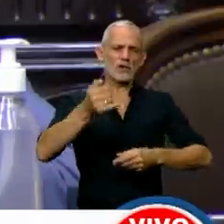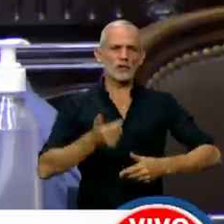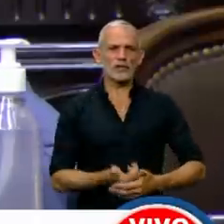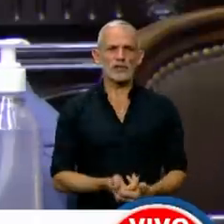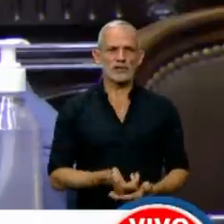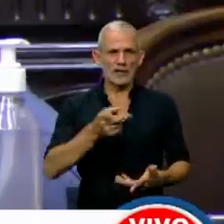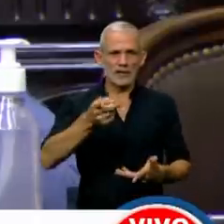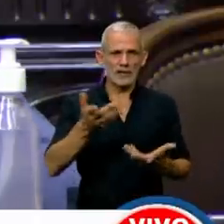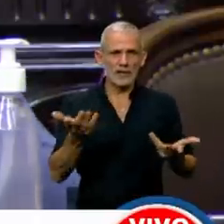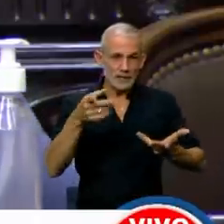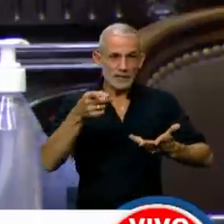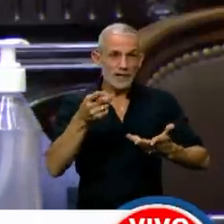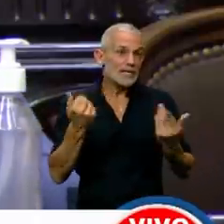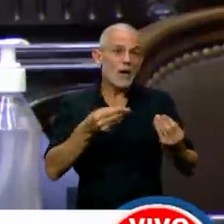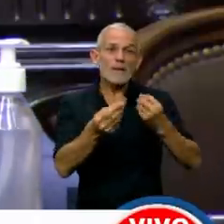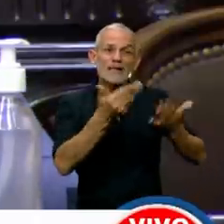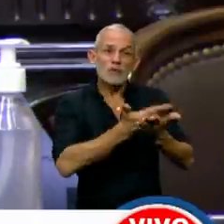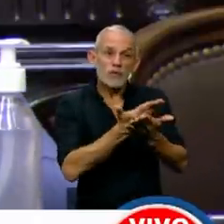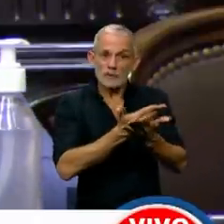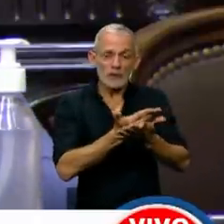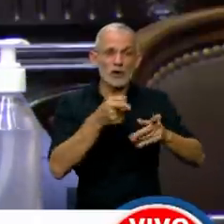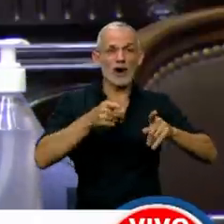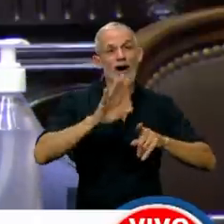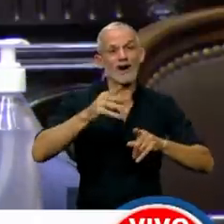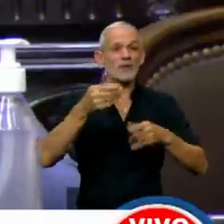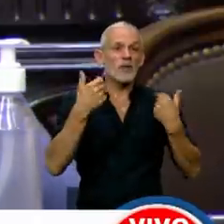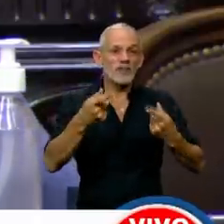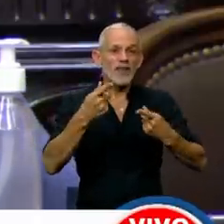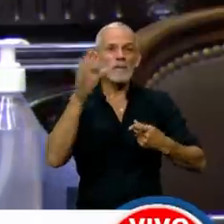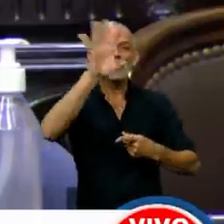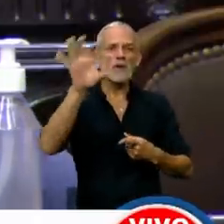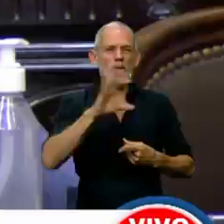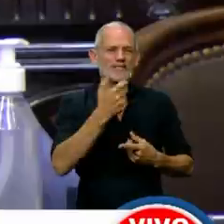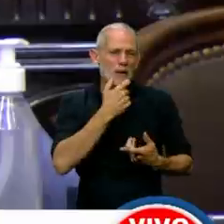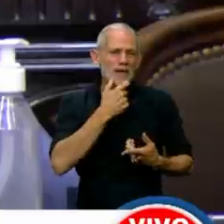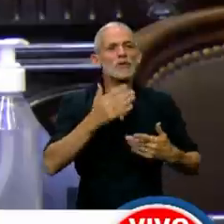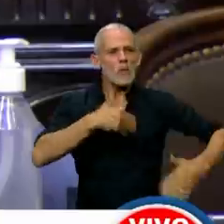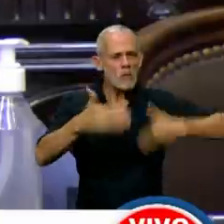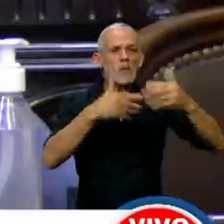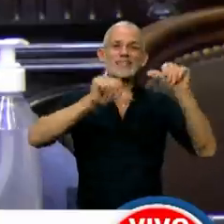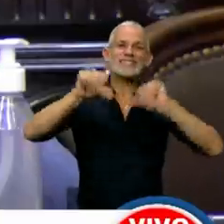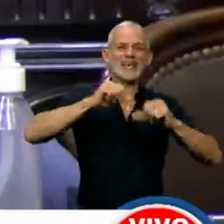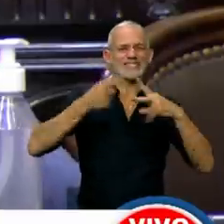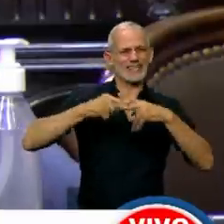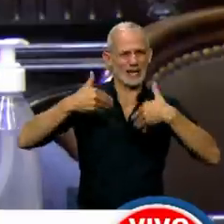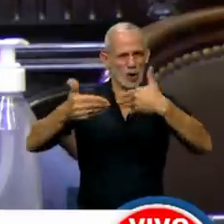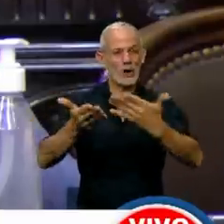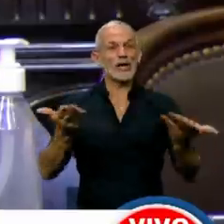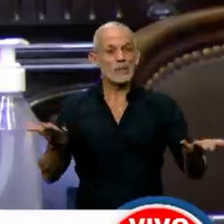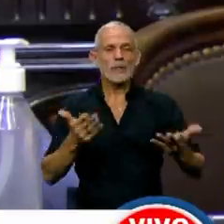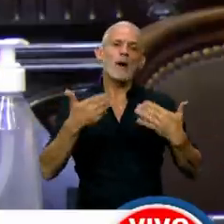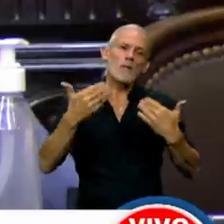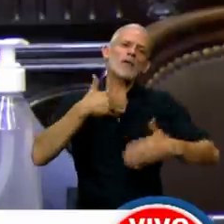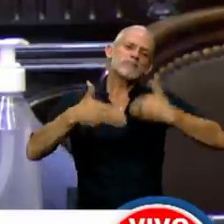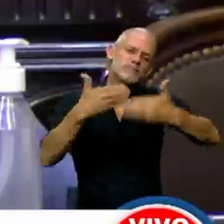que logremos presupuesto para que nuestra provincia tenga la posibilidad de poder seguir desarrollando la ciencia y la tecnología para poder